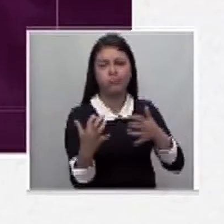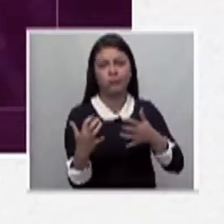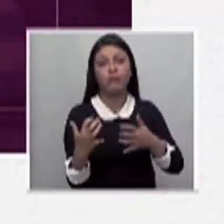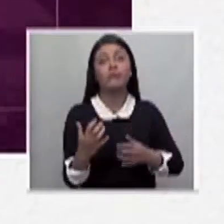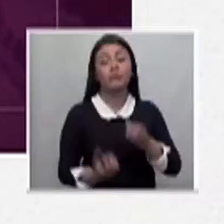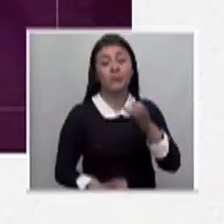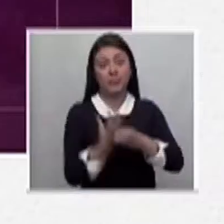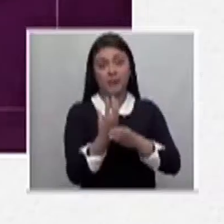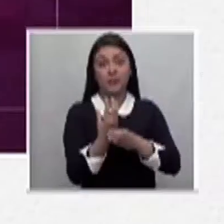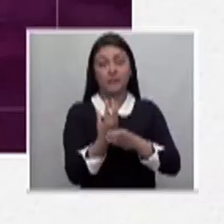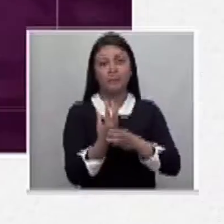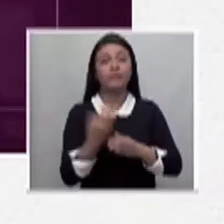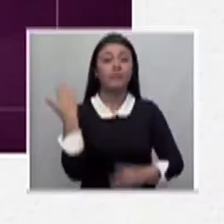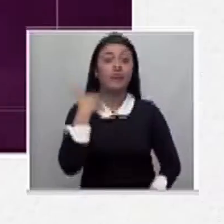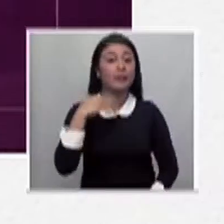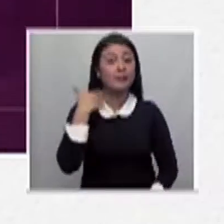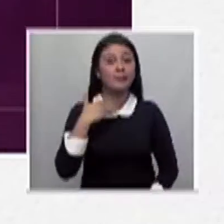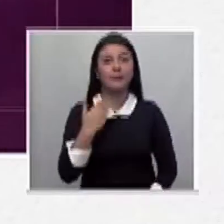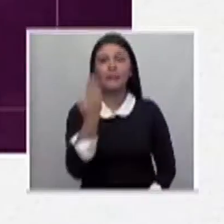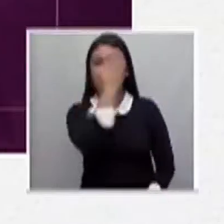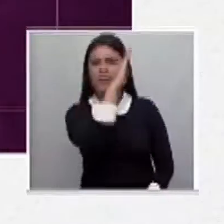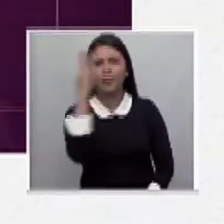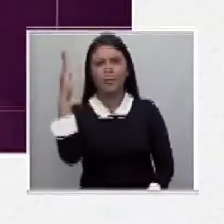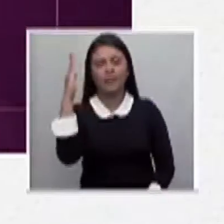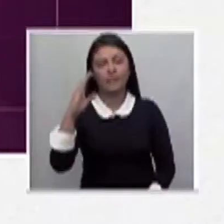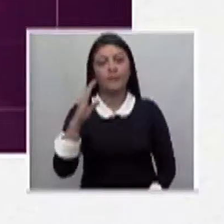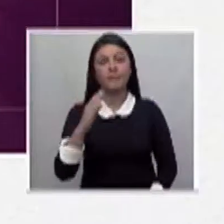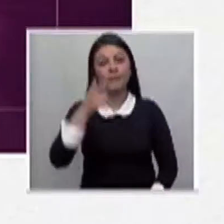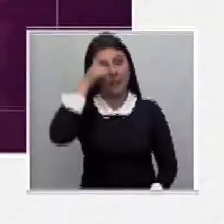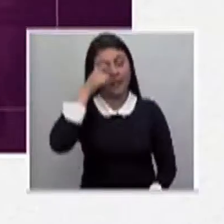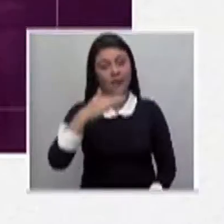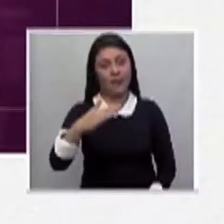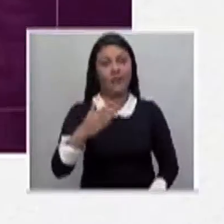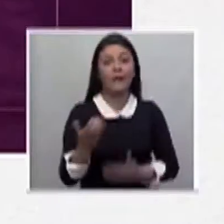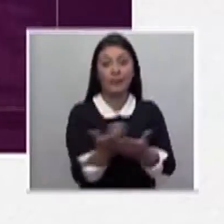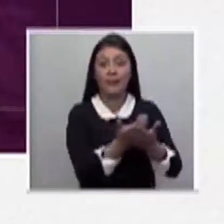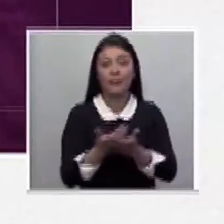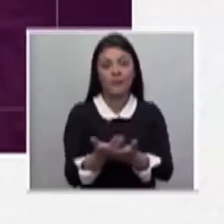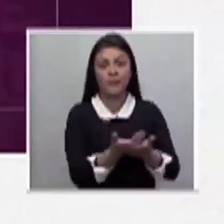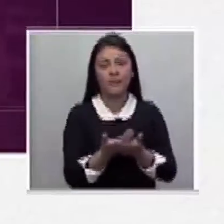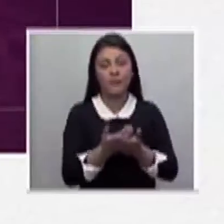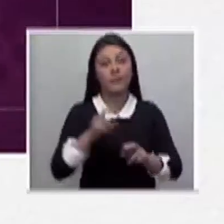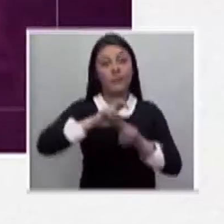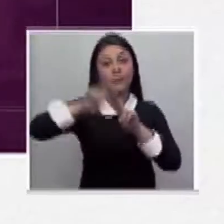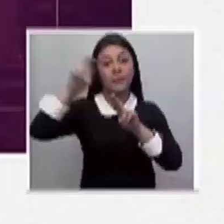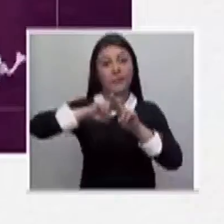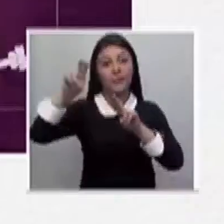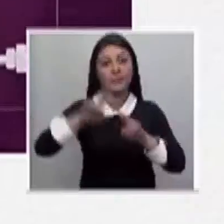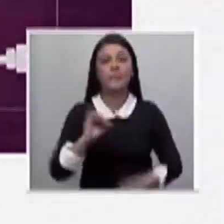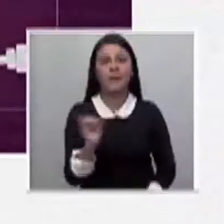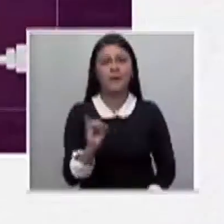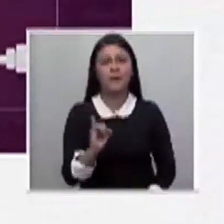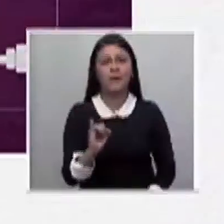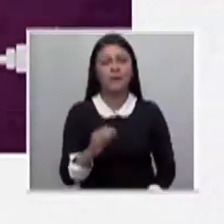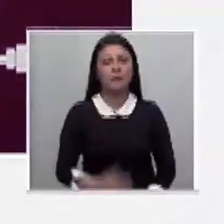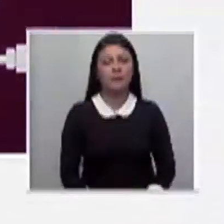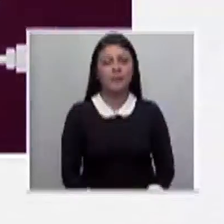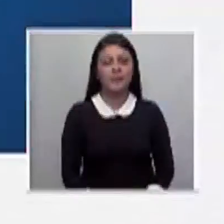Valledupar, Pasto, Armenia, Barranquilla, Cartagena, Quibdó, Manizales e